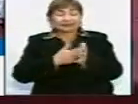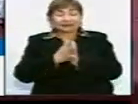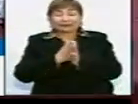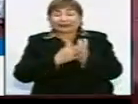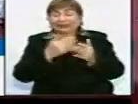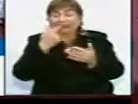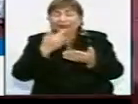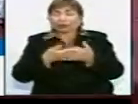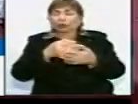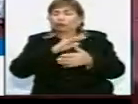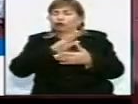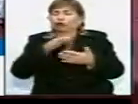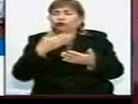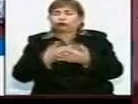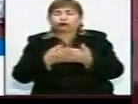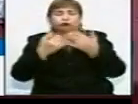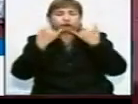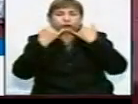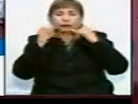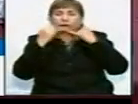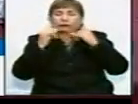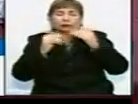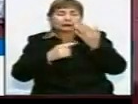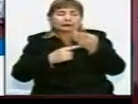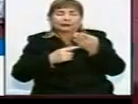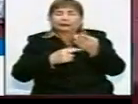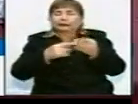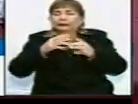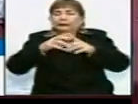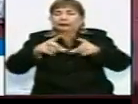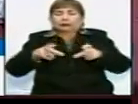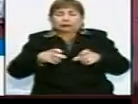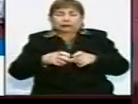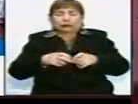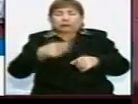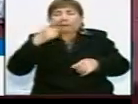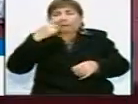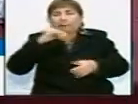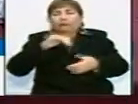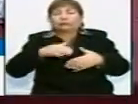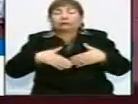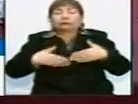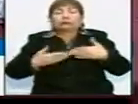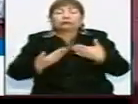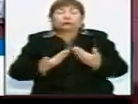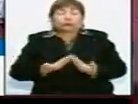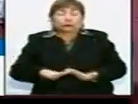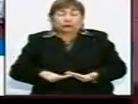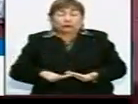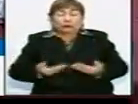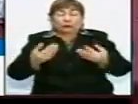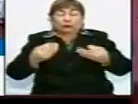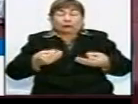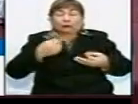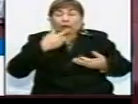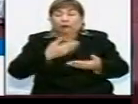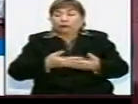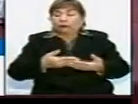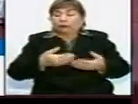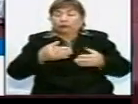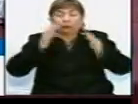centralizar toda la información técnica científica sectorial para poder tomar una decisión adecuada eso nos permite